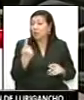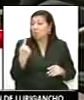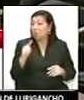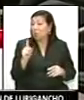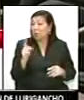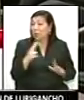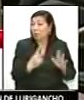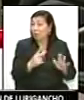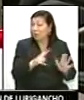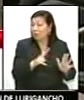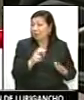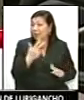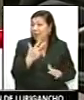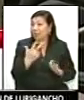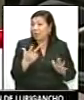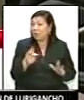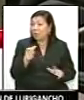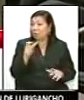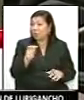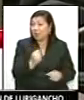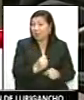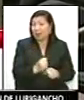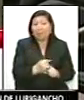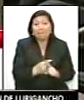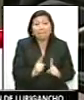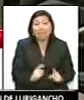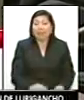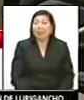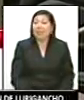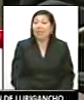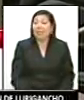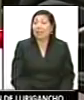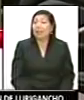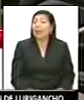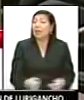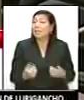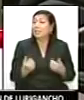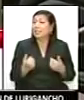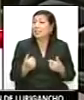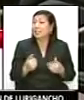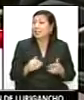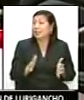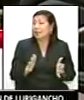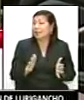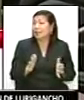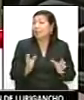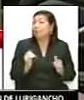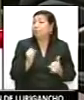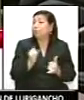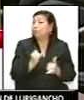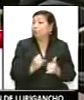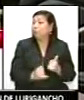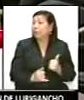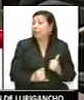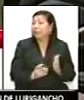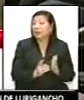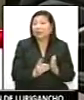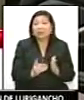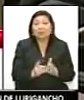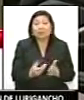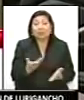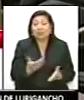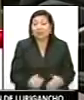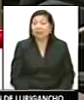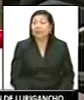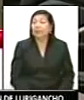para 12.738 trabajadores, pero ya en la conclusión y en el dictamen correspondiente,